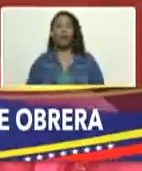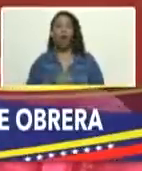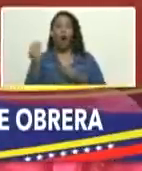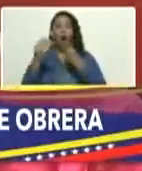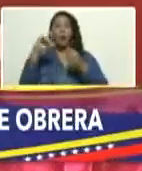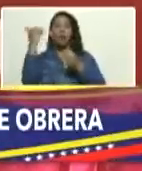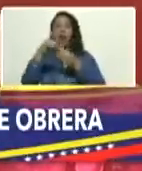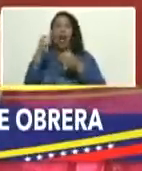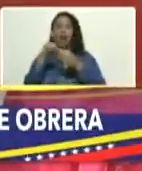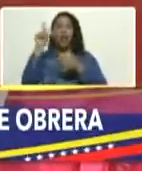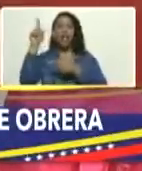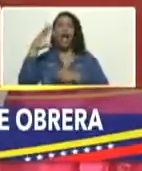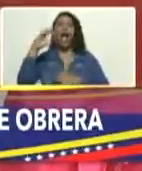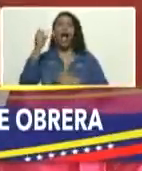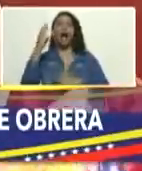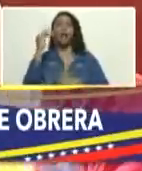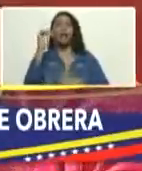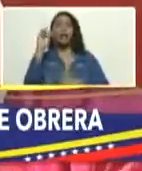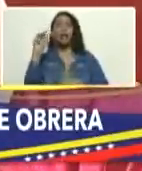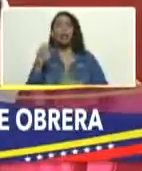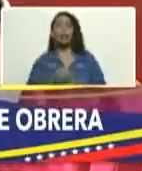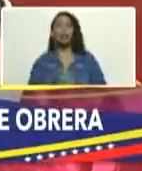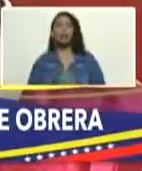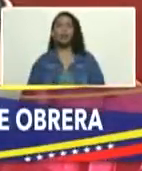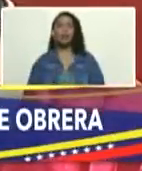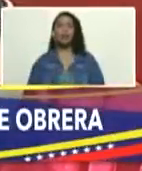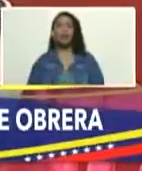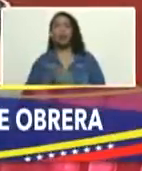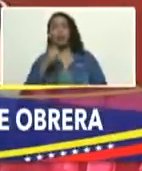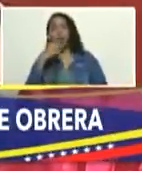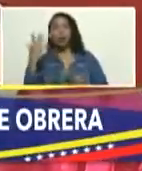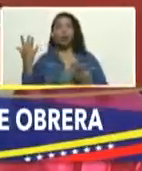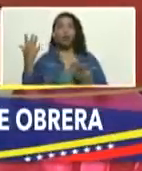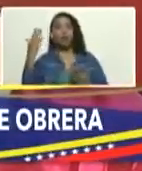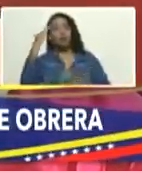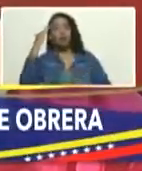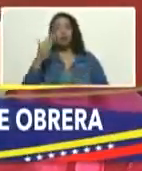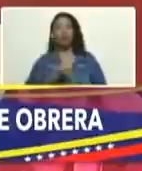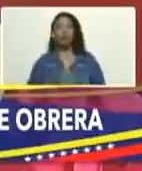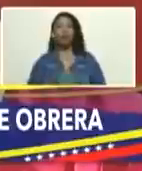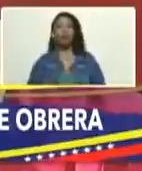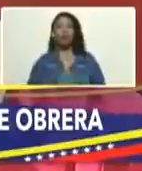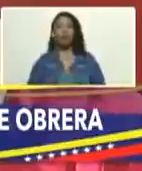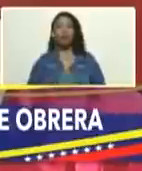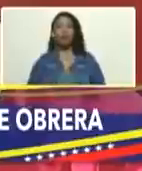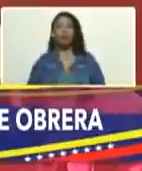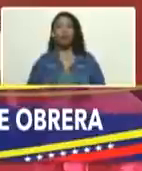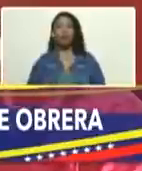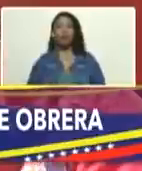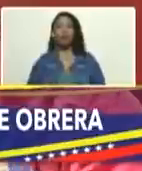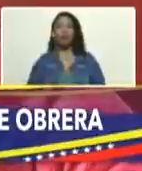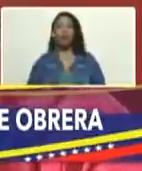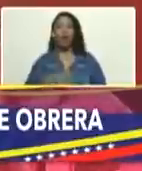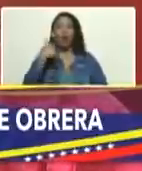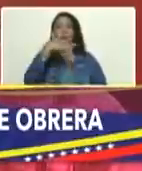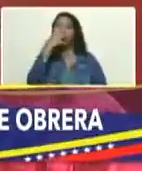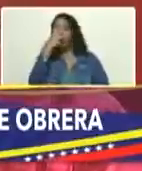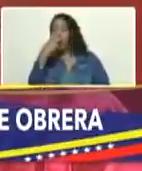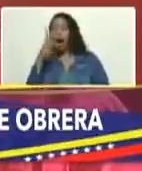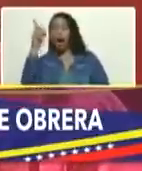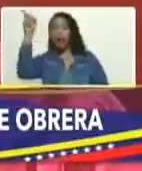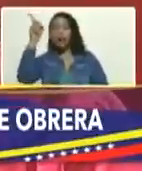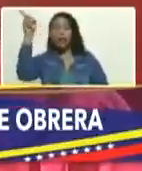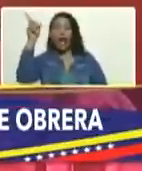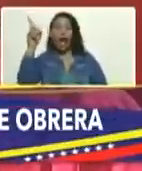Cabima hace calor. Mucha calor, pero ahí vamos, luchando, comandante. Cabima, Maracaibo. ¿Cuándo nos visitas por allá, por la zona